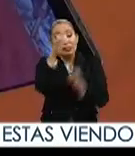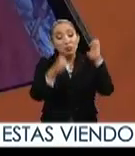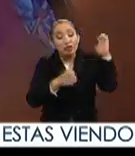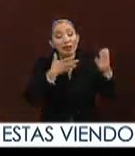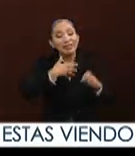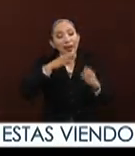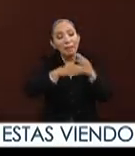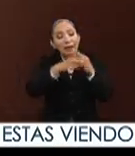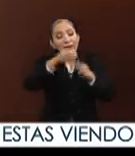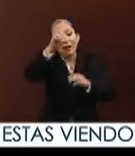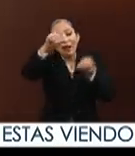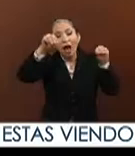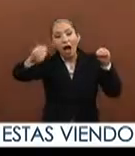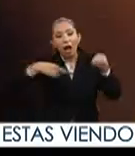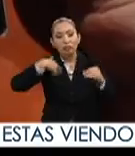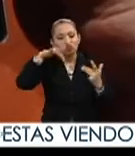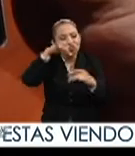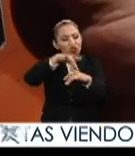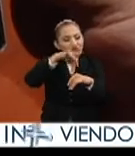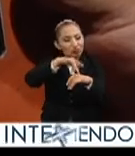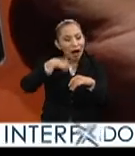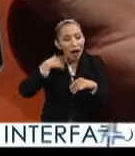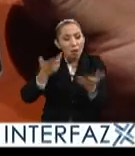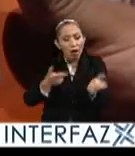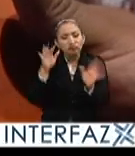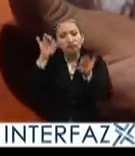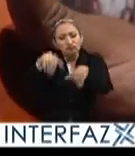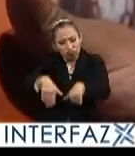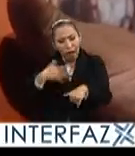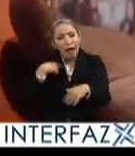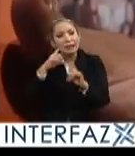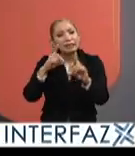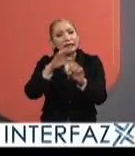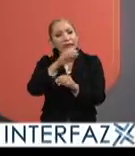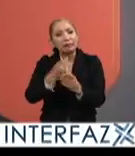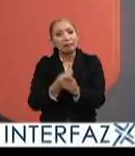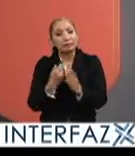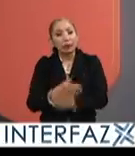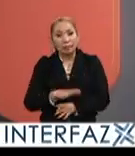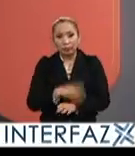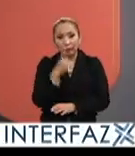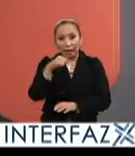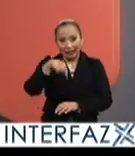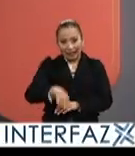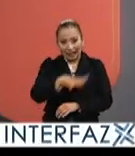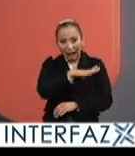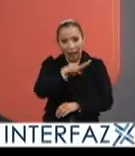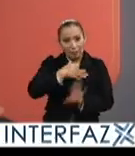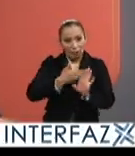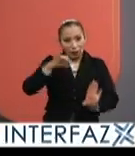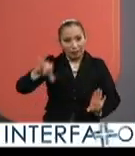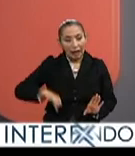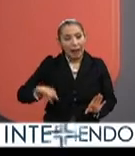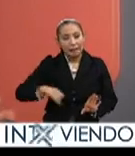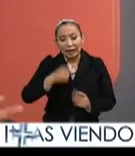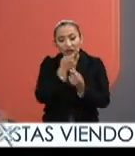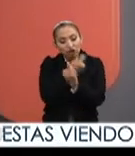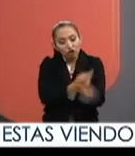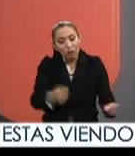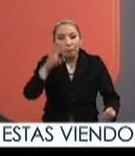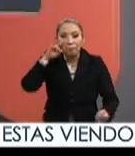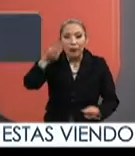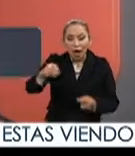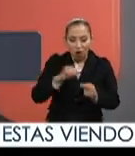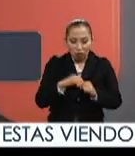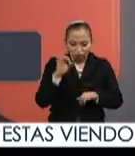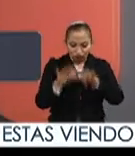con herramientas interactivas al ser una exhibición incluyente y didáctica. De tal manera que yo creo que va a ser muy interesante que los niños vean una